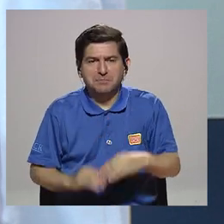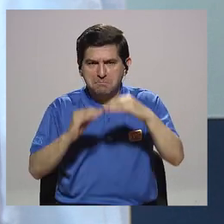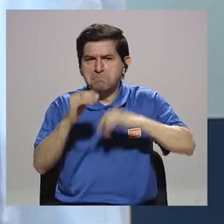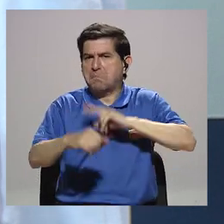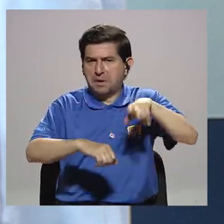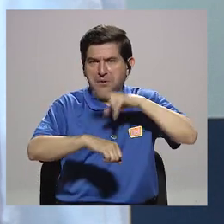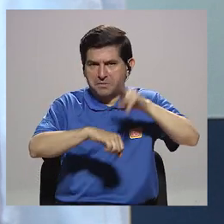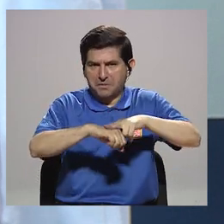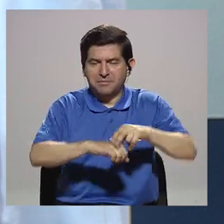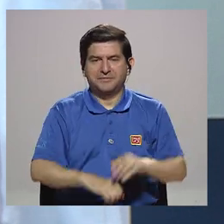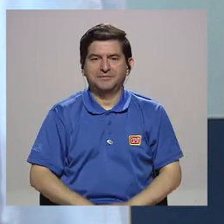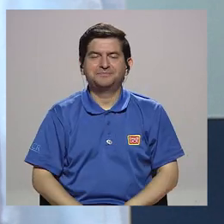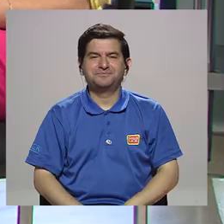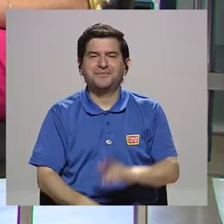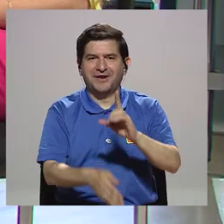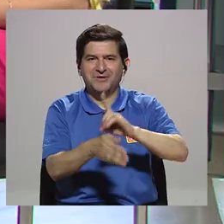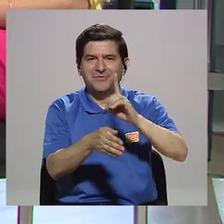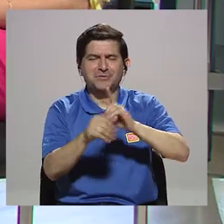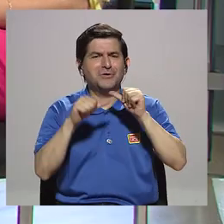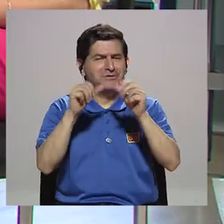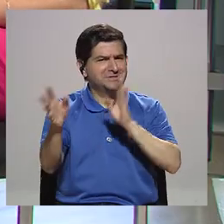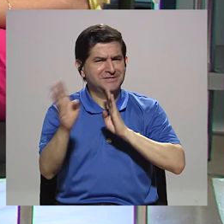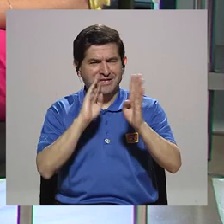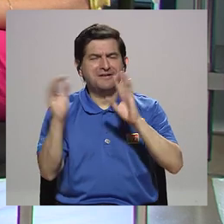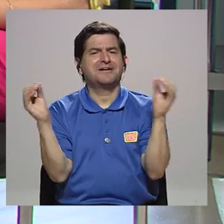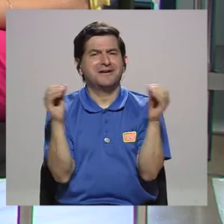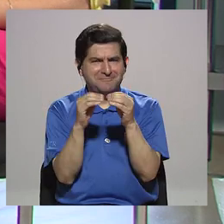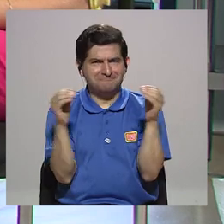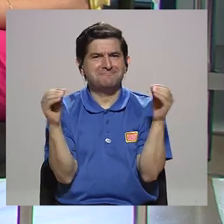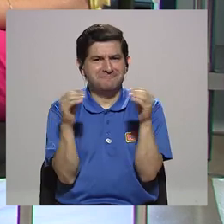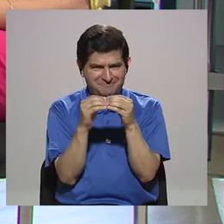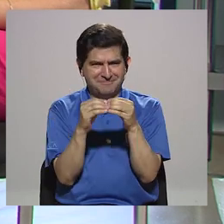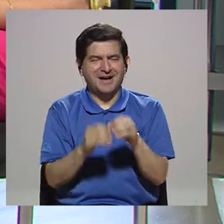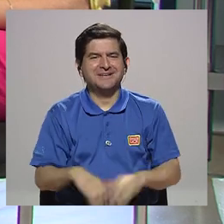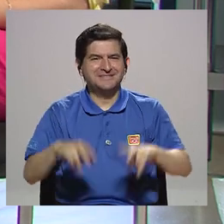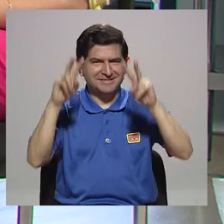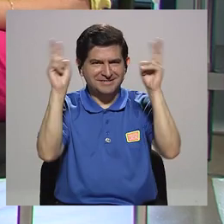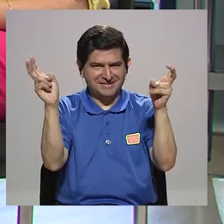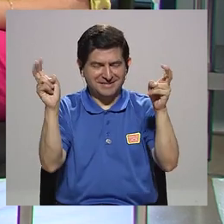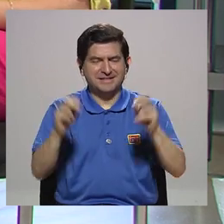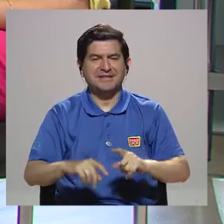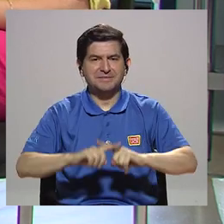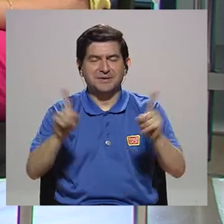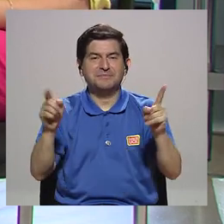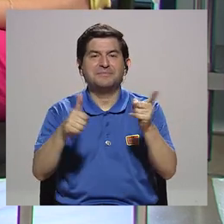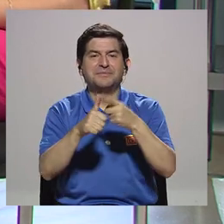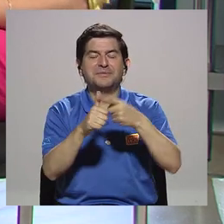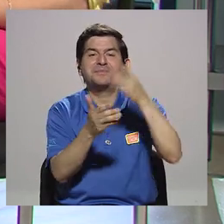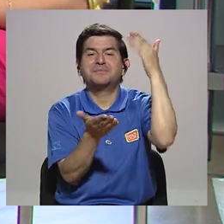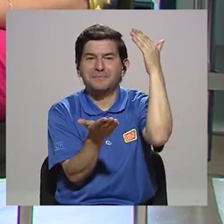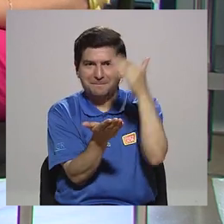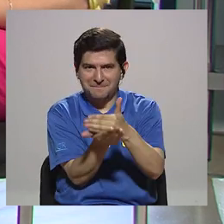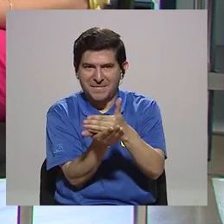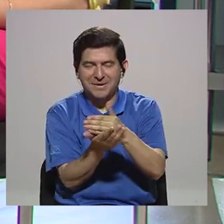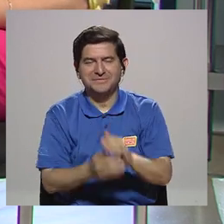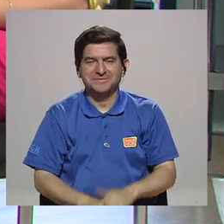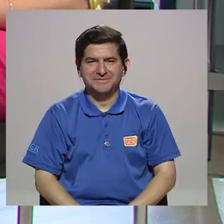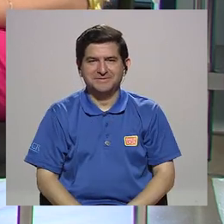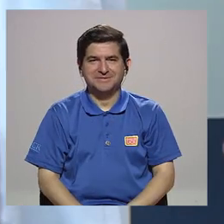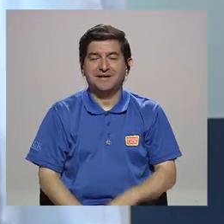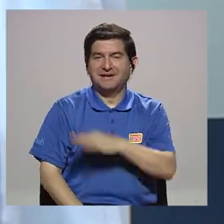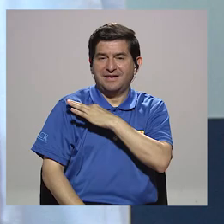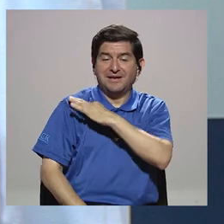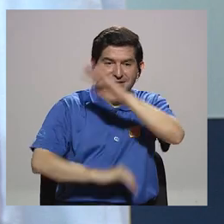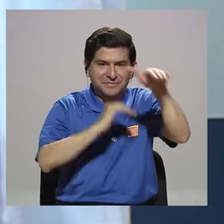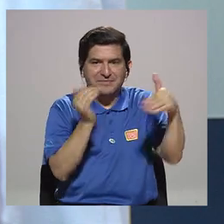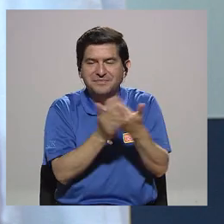menos frecuente. Pero Bueno, doctor, vamos a seguir hablando un poquitito más acerca de ese tema de la gastritis, pero vamos a hacer una pausa. Muy bien.